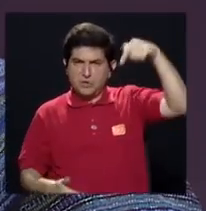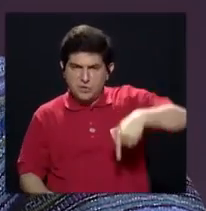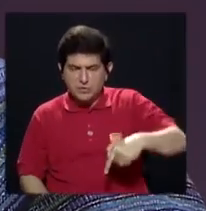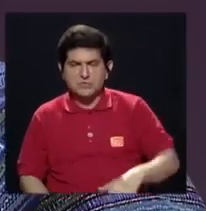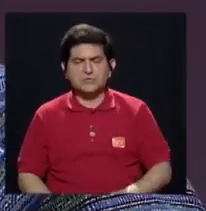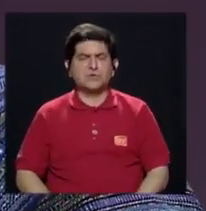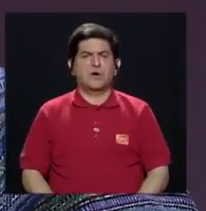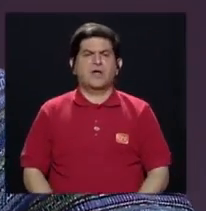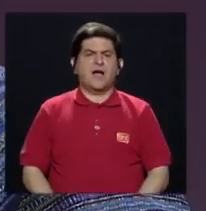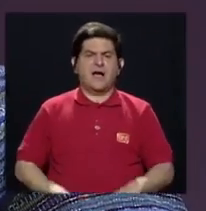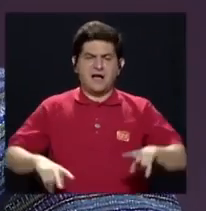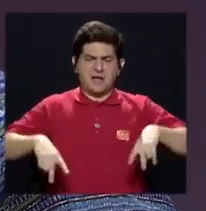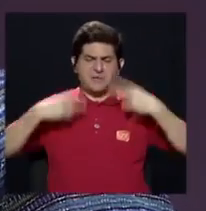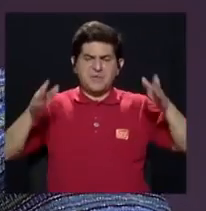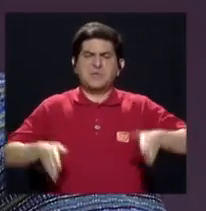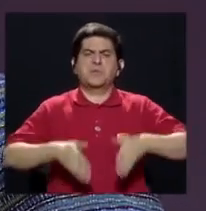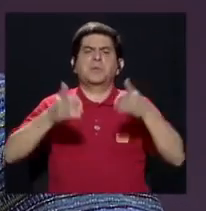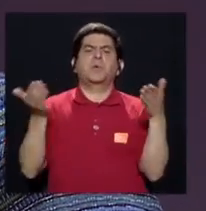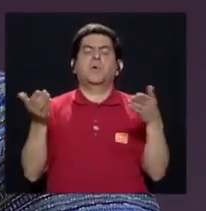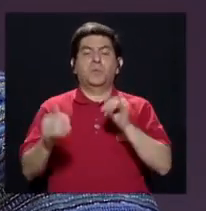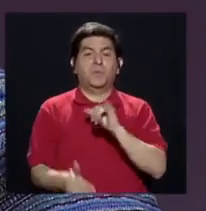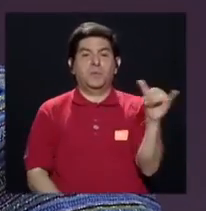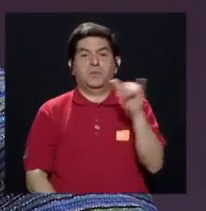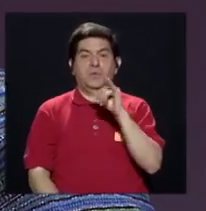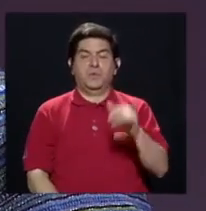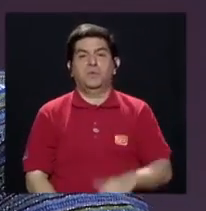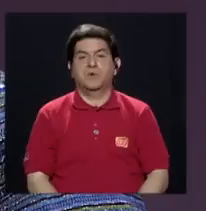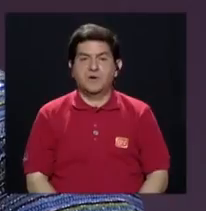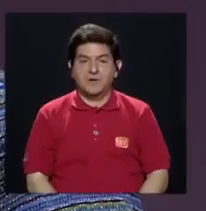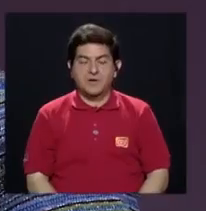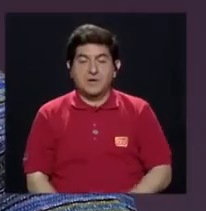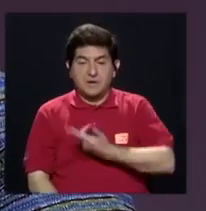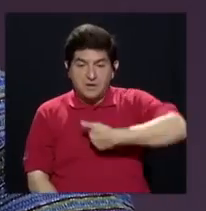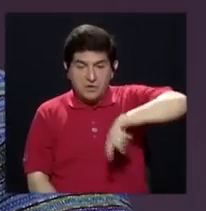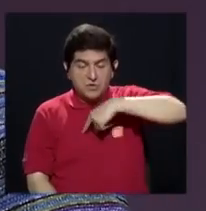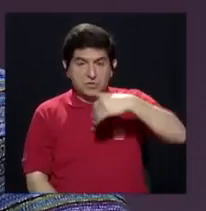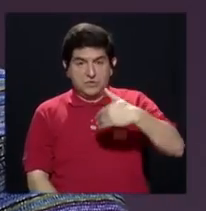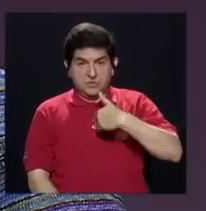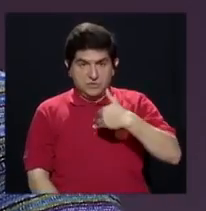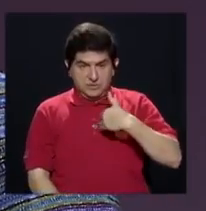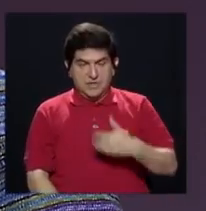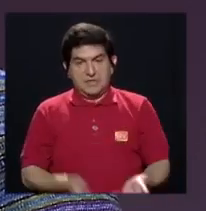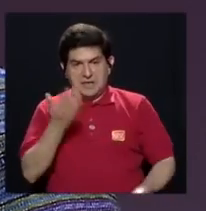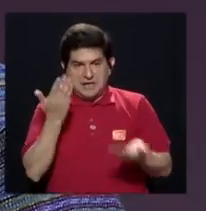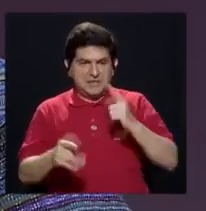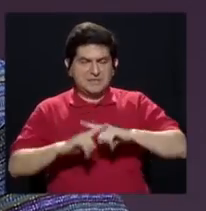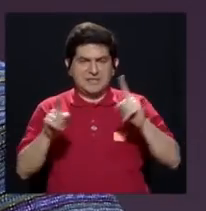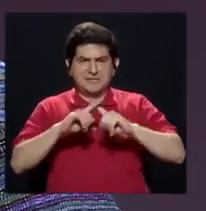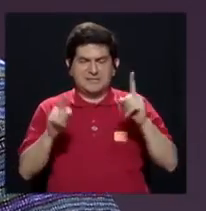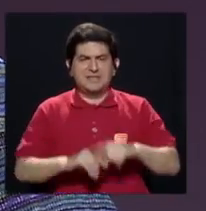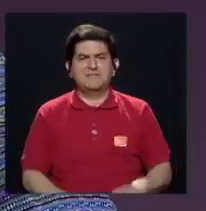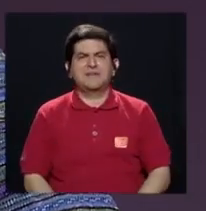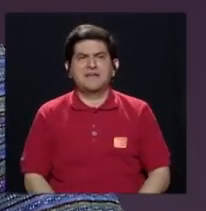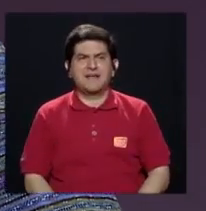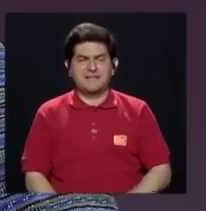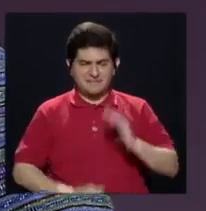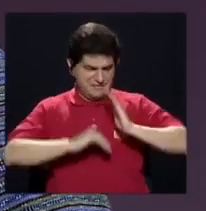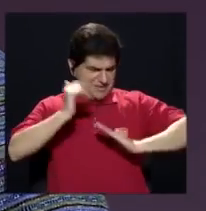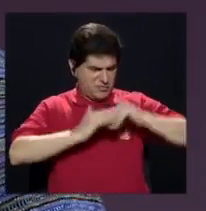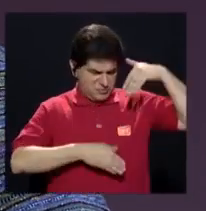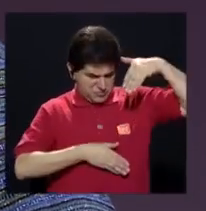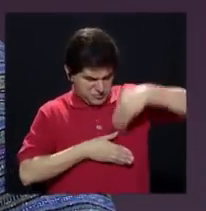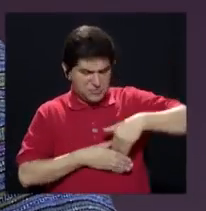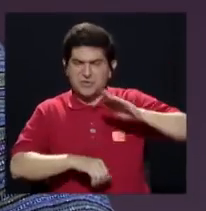estamos viviendo en la vida de sentirnos también cómo estamos teniendo una cantidad de construcciones dentro que no nos